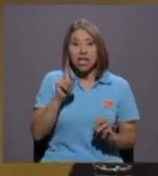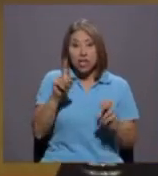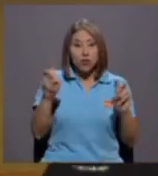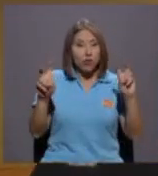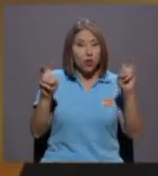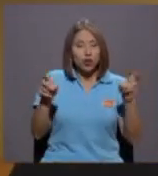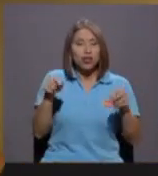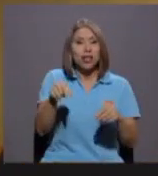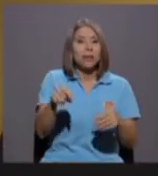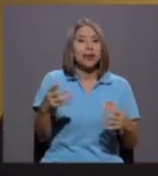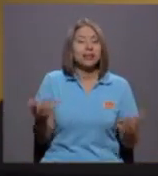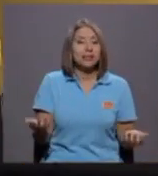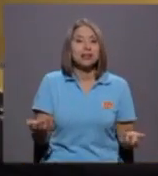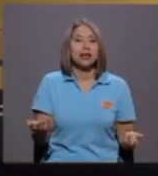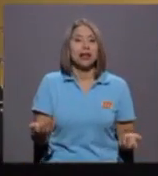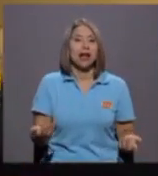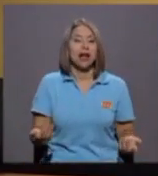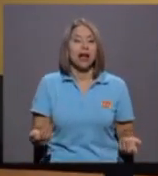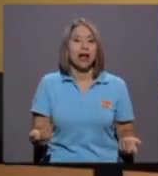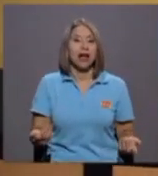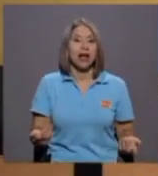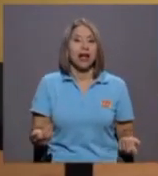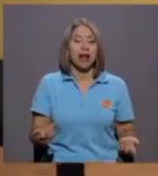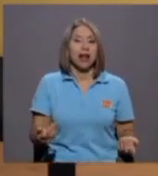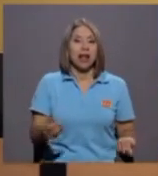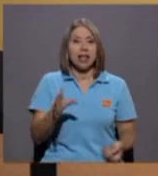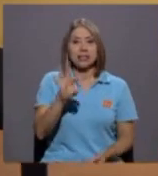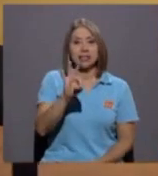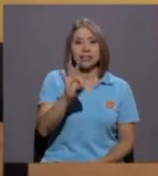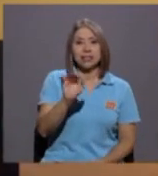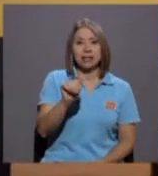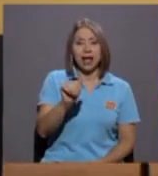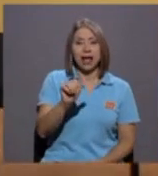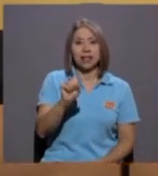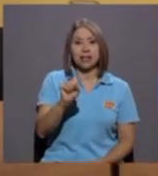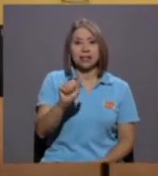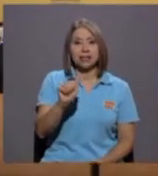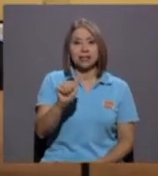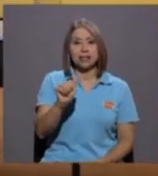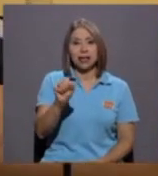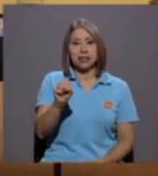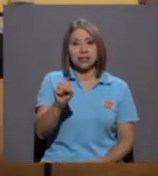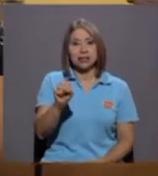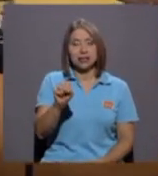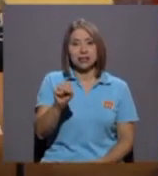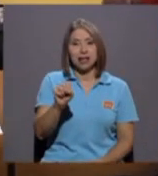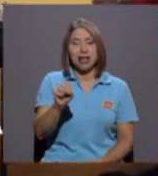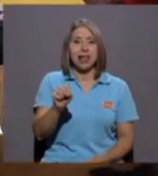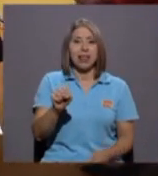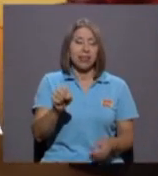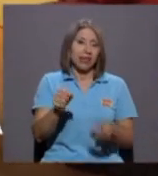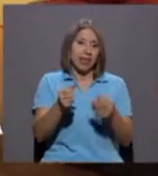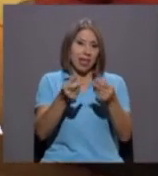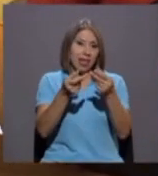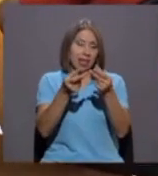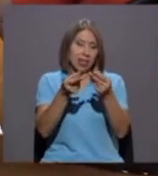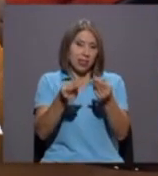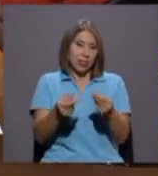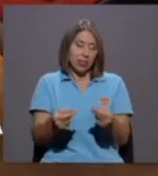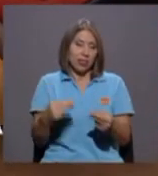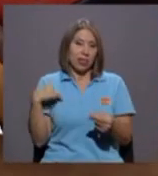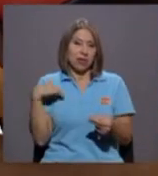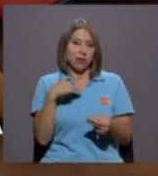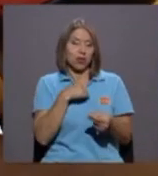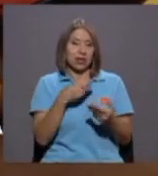ninguno, era las tasas de tributación que en muchos casos de los importantes